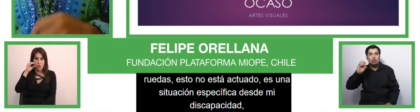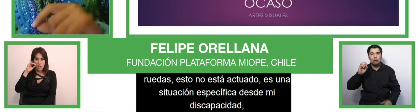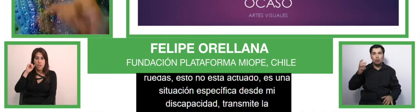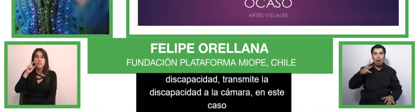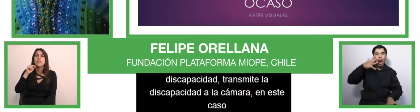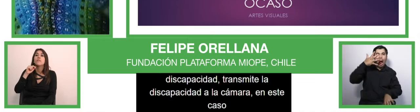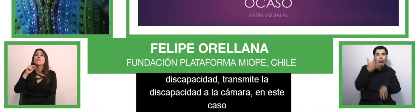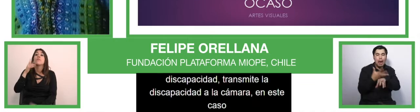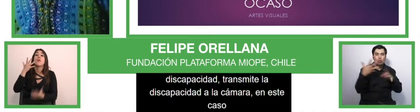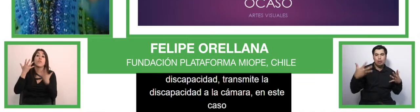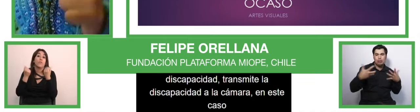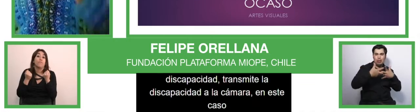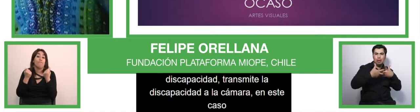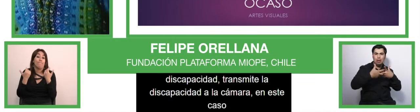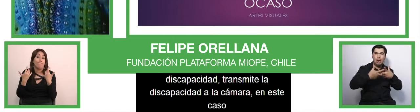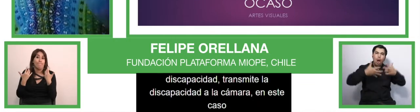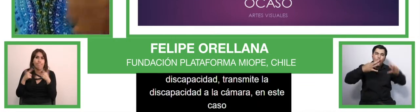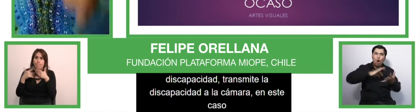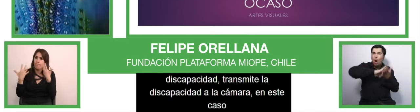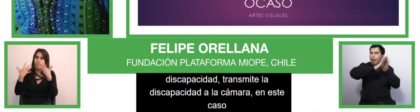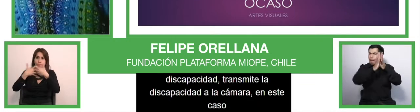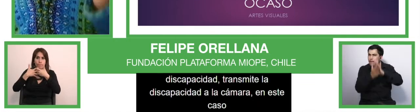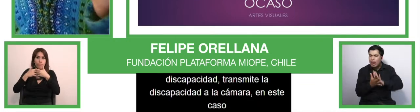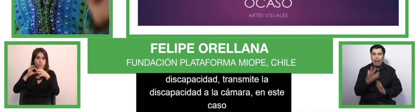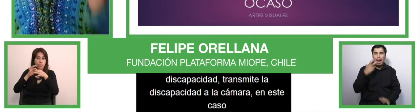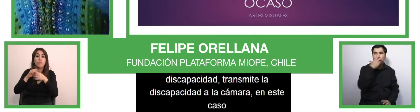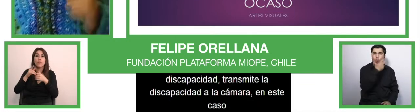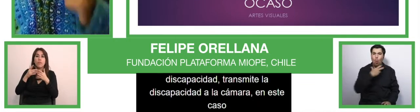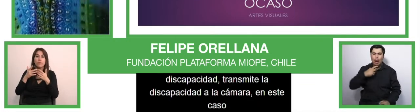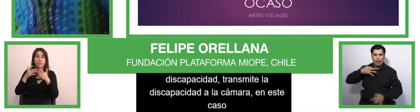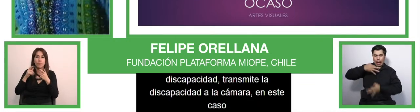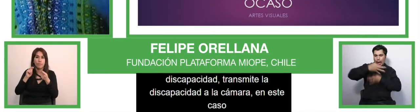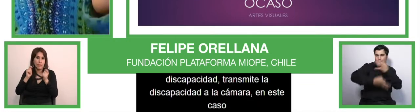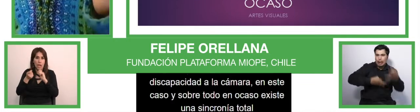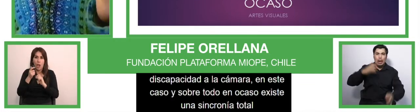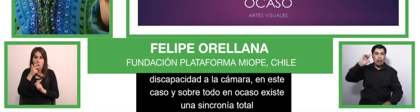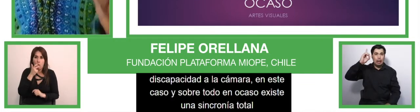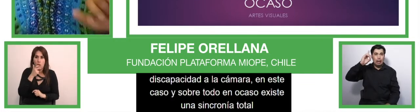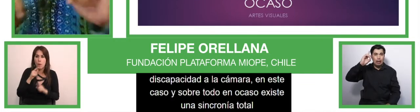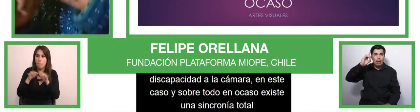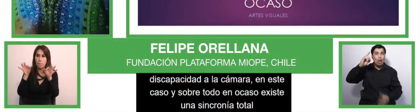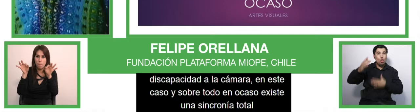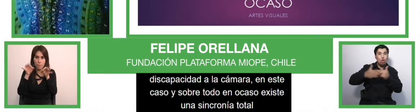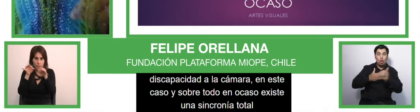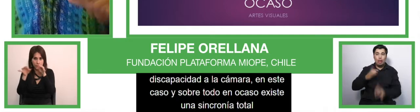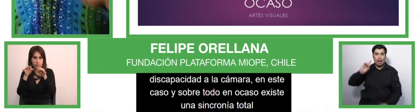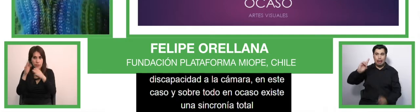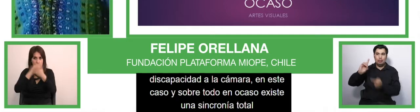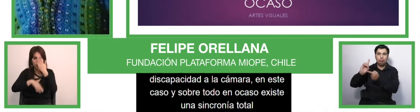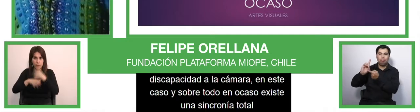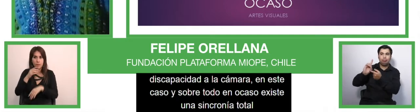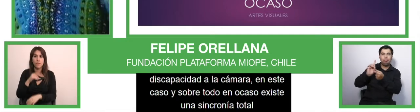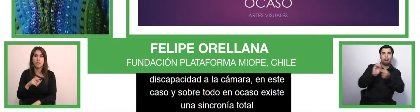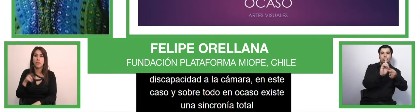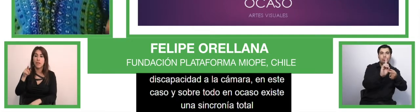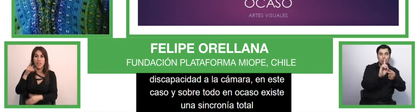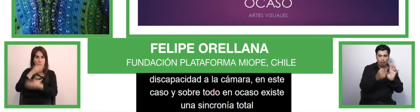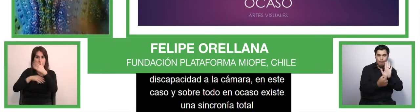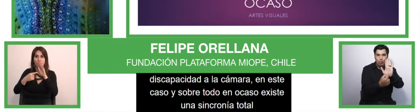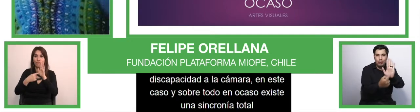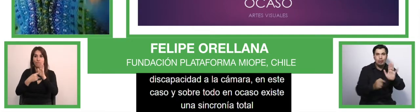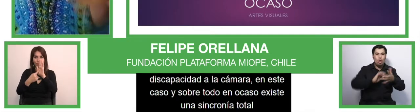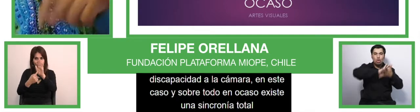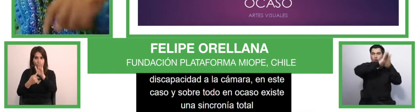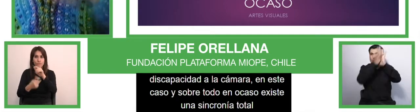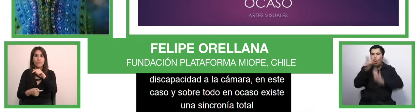con respecto a al lenguaje y la narrativa de la discapacidad desde la discapacidad, no mostrando la discapacidad, sino que hay todo un